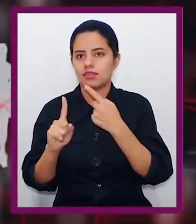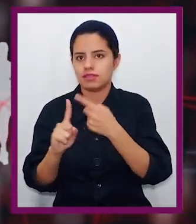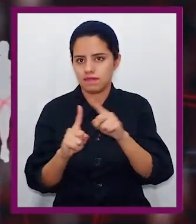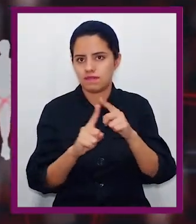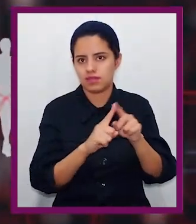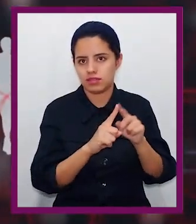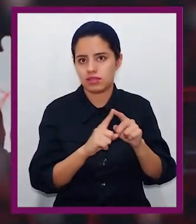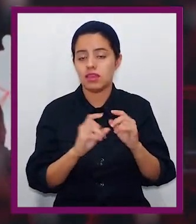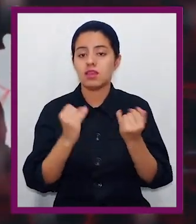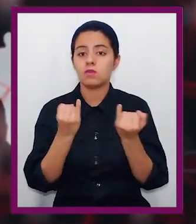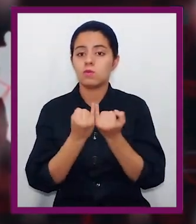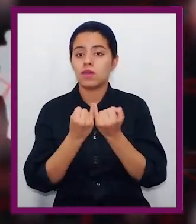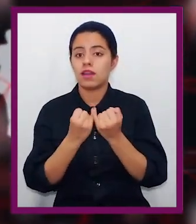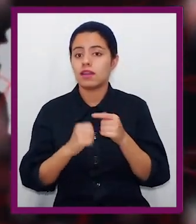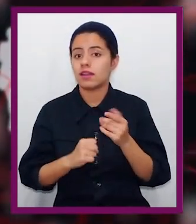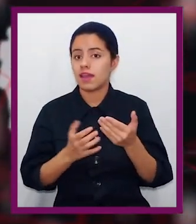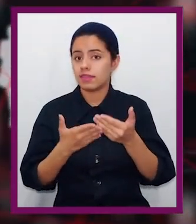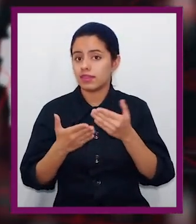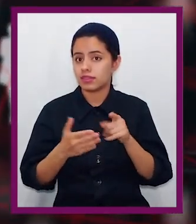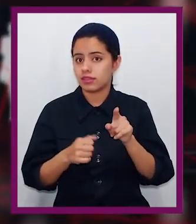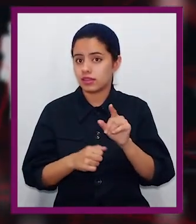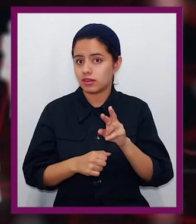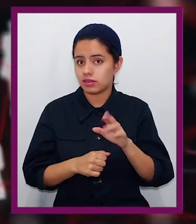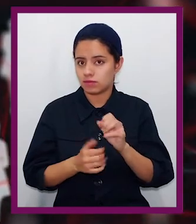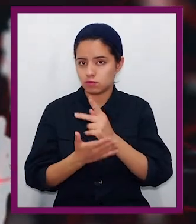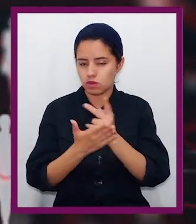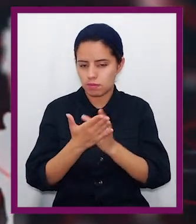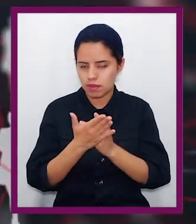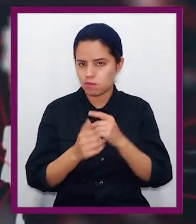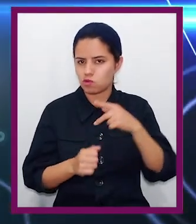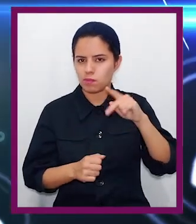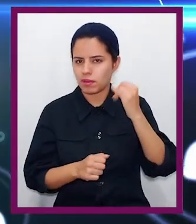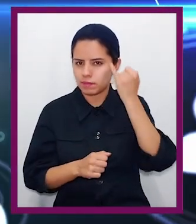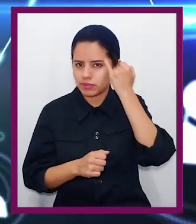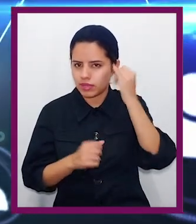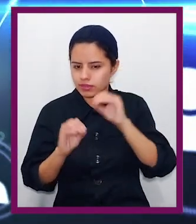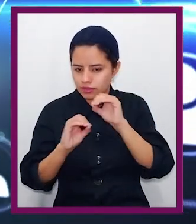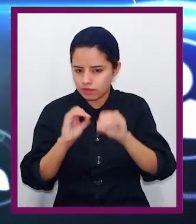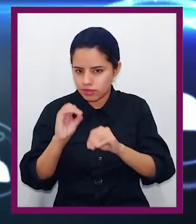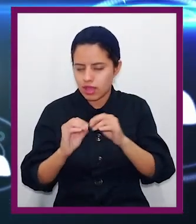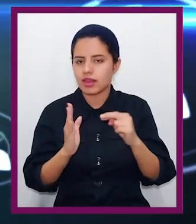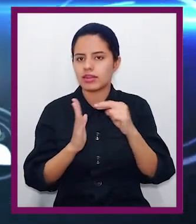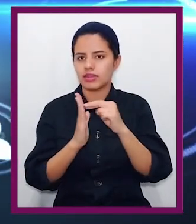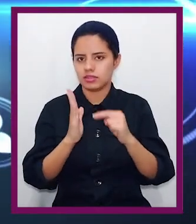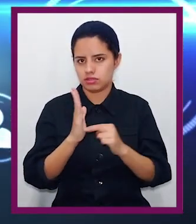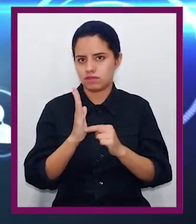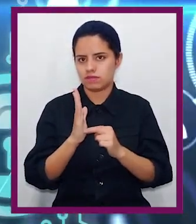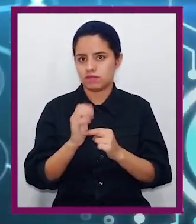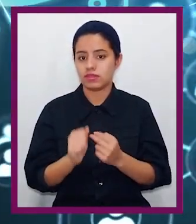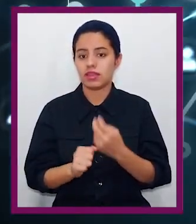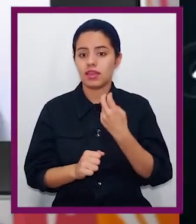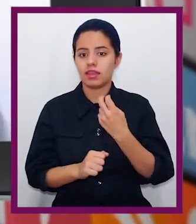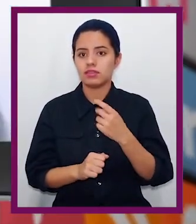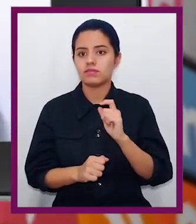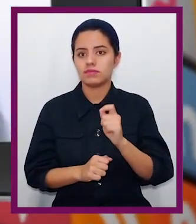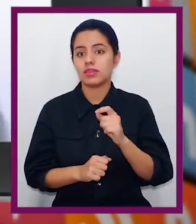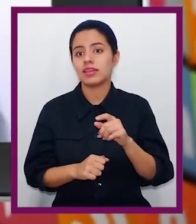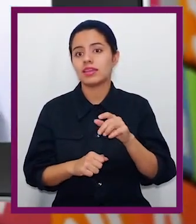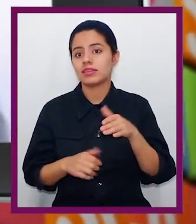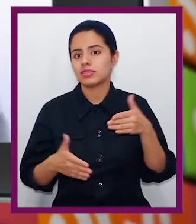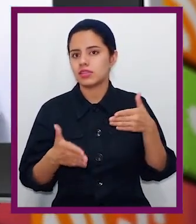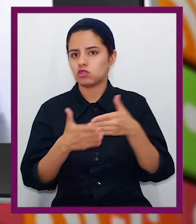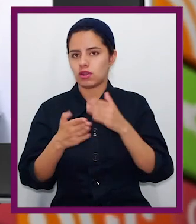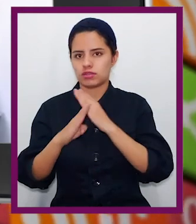políticas que la red social creó a partir de la ideología de sus creadores. Pero son restricciones. Una censura es el